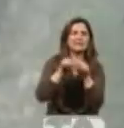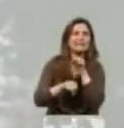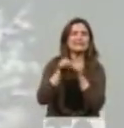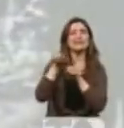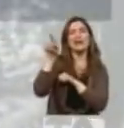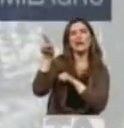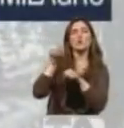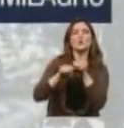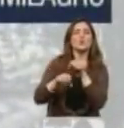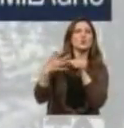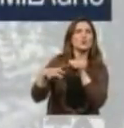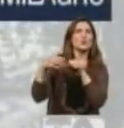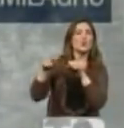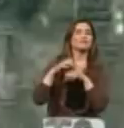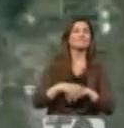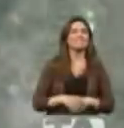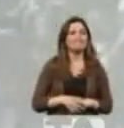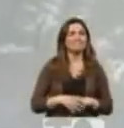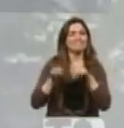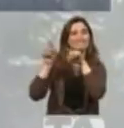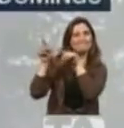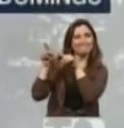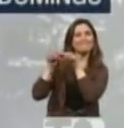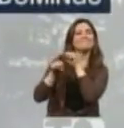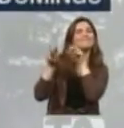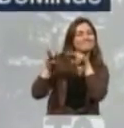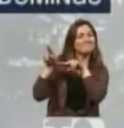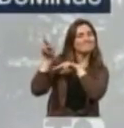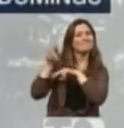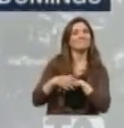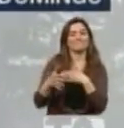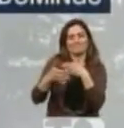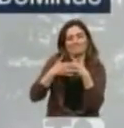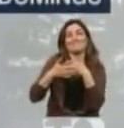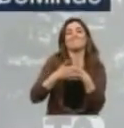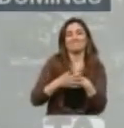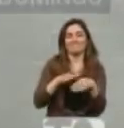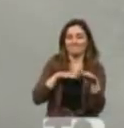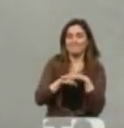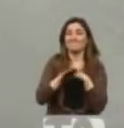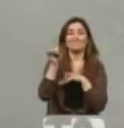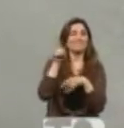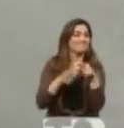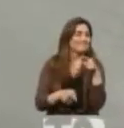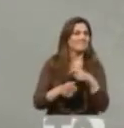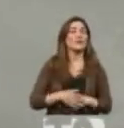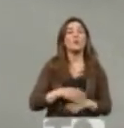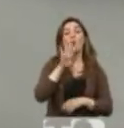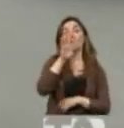la carretera Gualaceo-Plan Milagro en Azuay o el bypass Santo Domingo-Quevedo, que están cerradas al tránsito. Mientras que